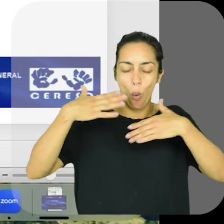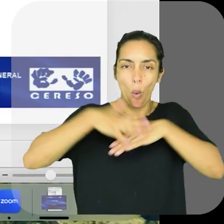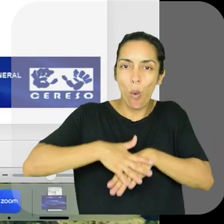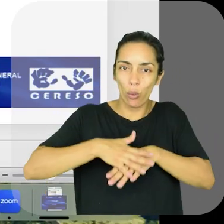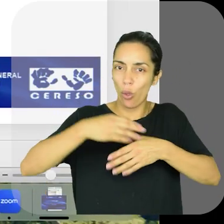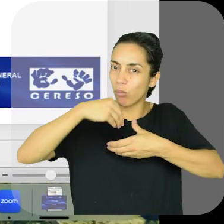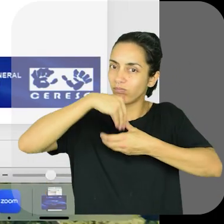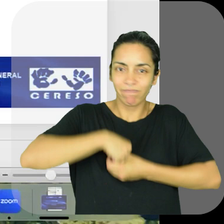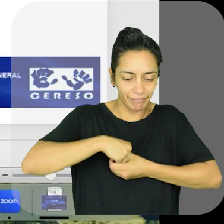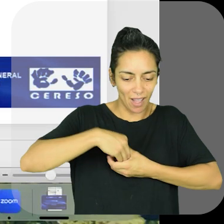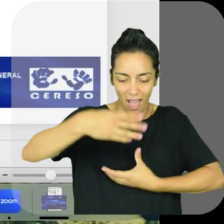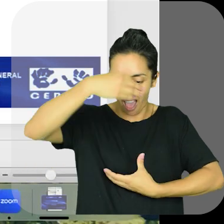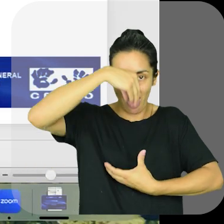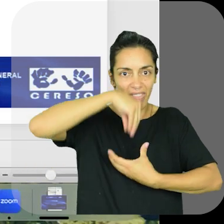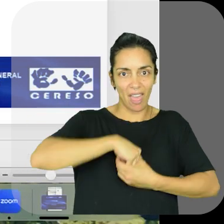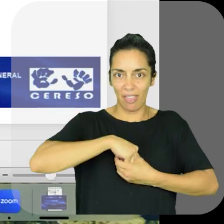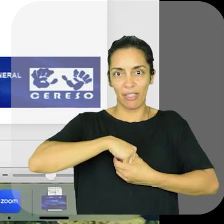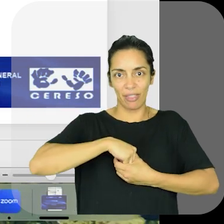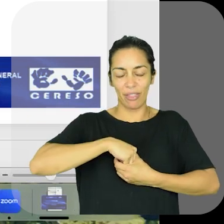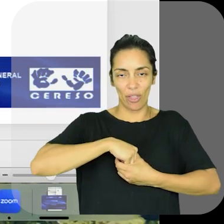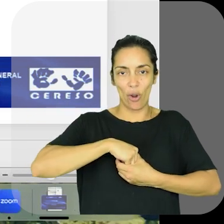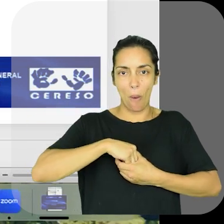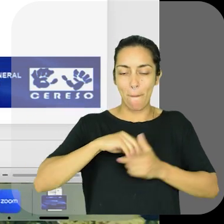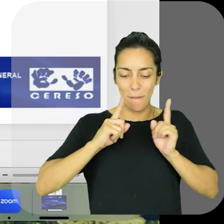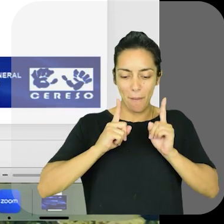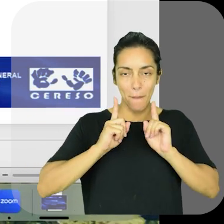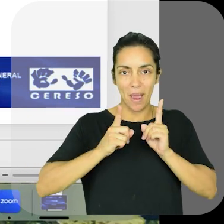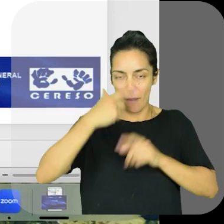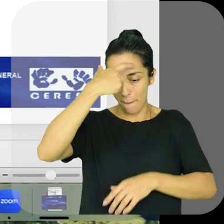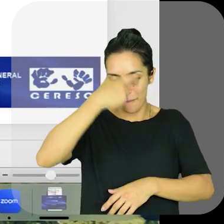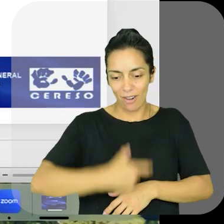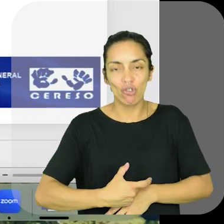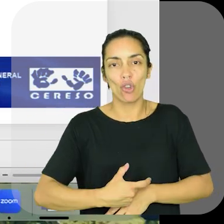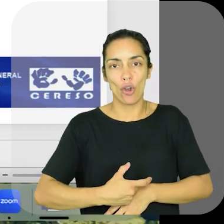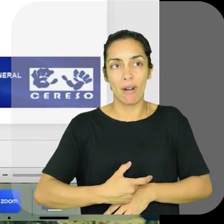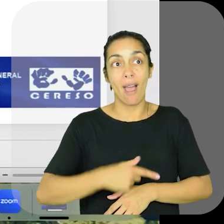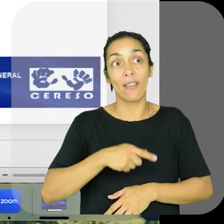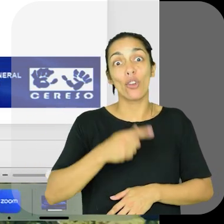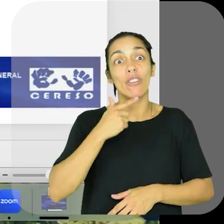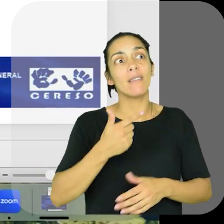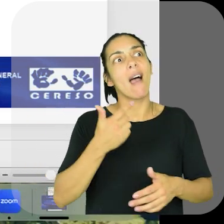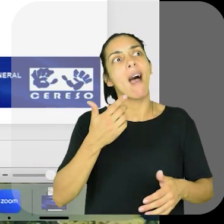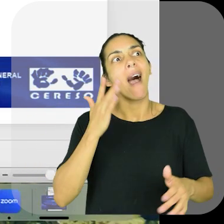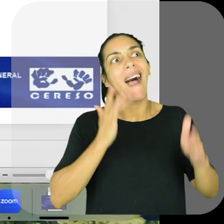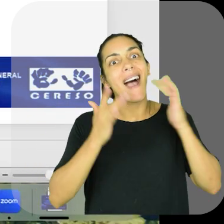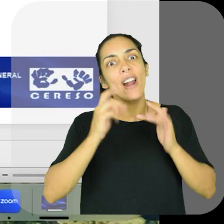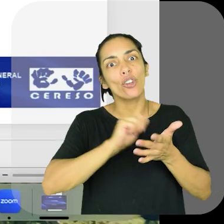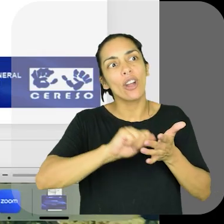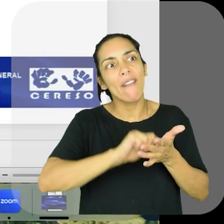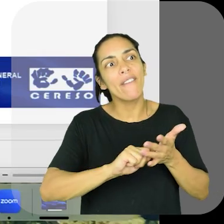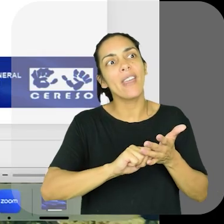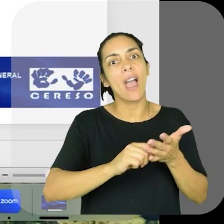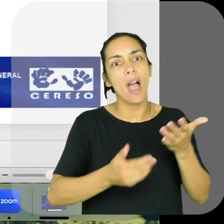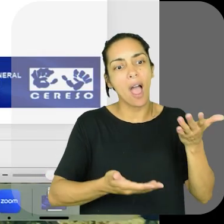chat me parece interesante, además porque la ortografía pone en equilibrio los relatos a partir de metáforas